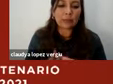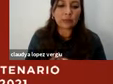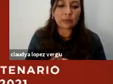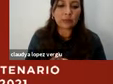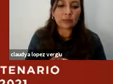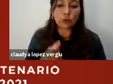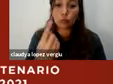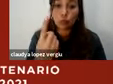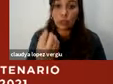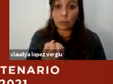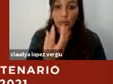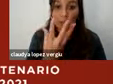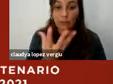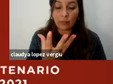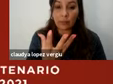una planta que tenga